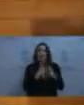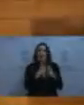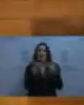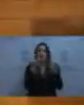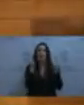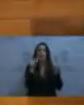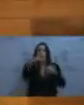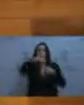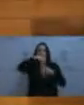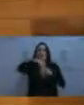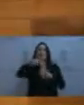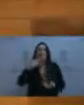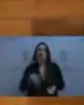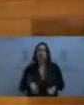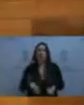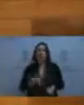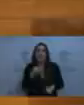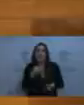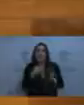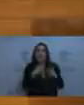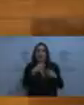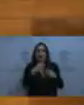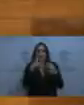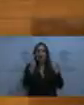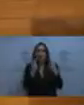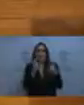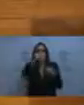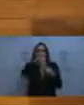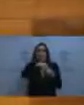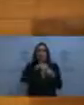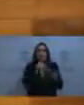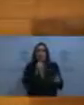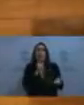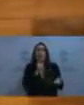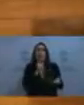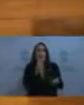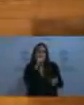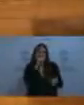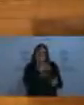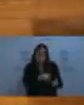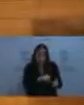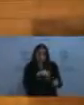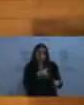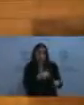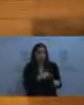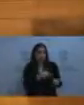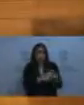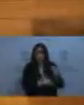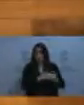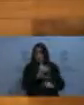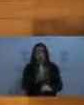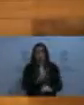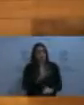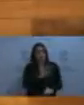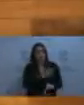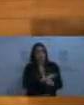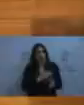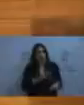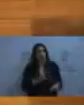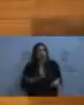su totalidad y cómo se accede al mismo. Y eso, a día de hoy, le guste o no, no se está haciendo, señora consejera, con lo